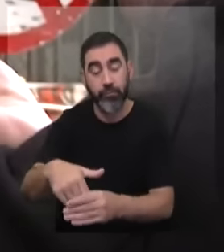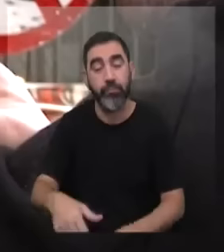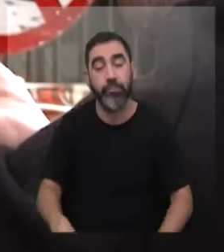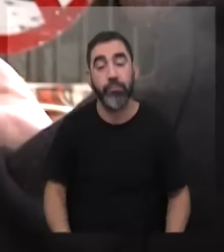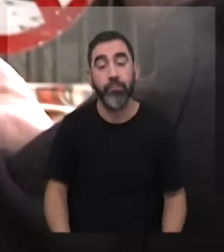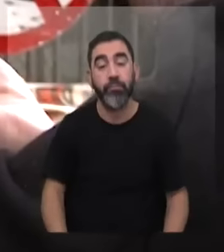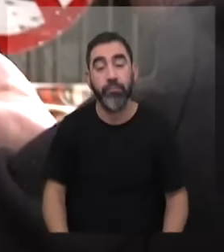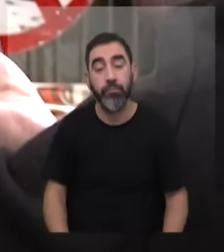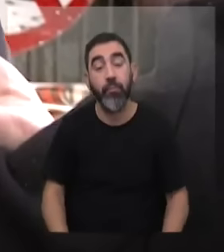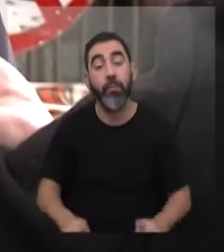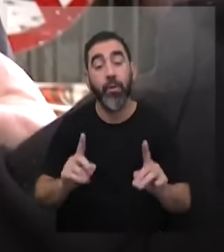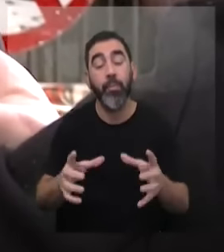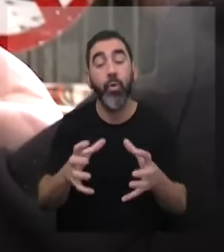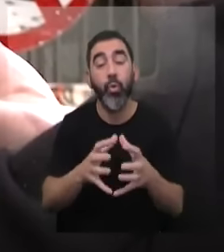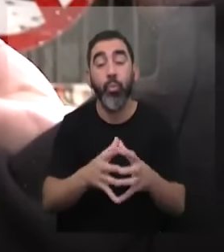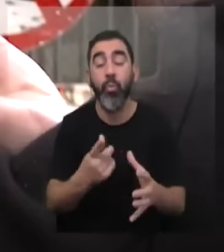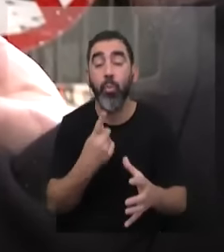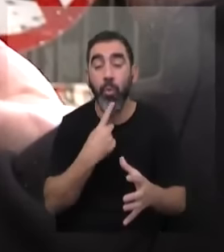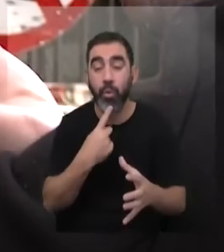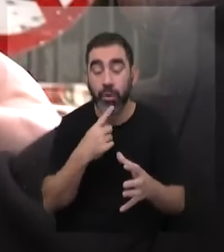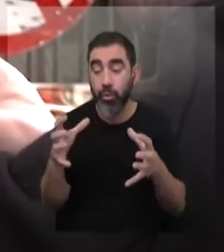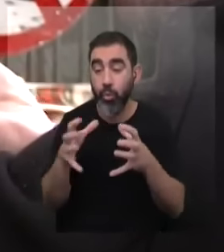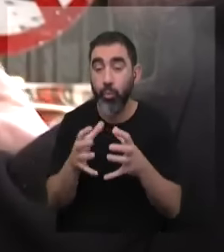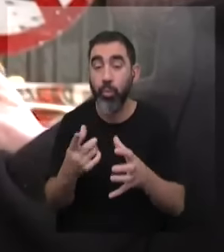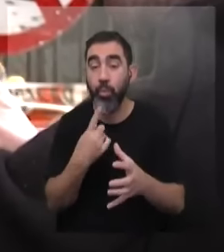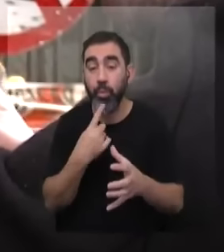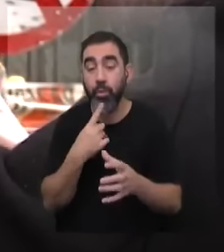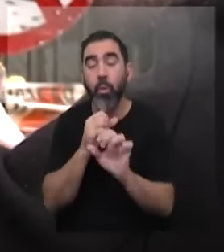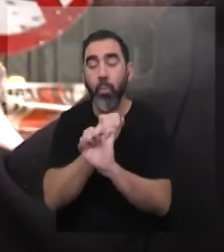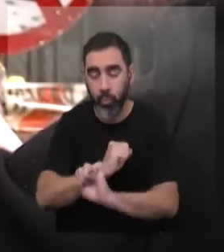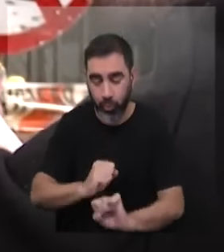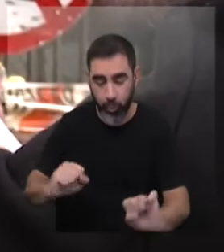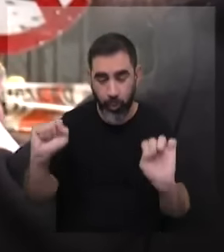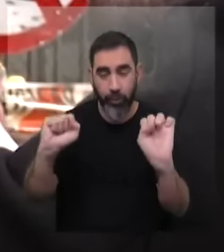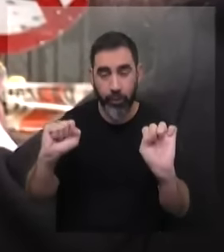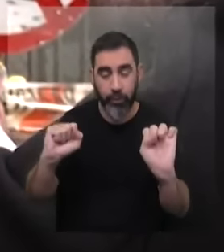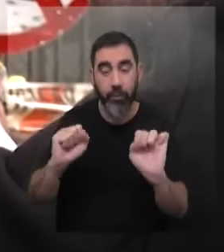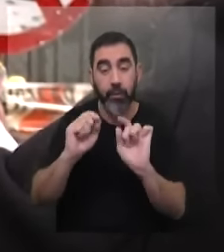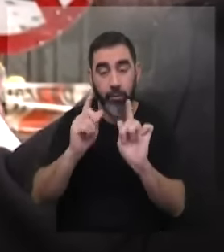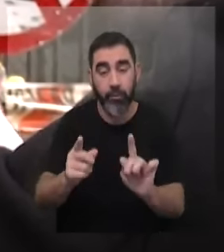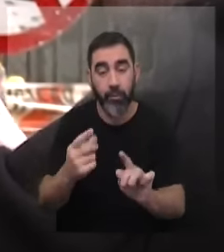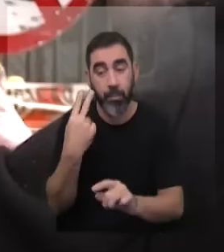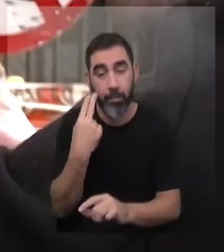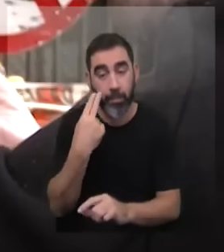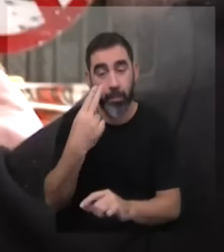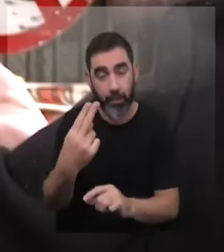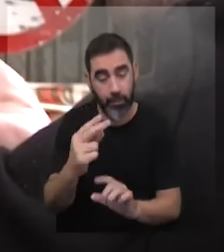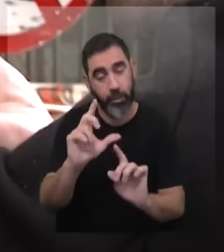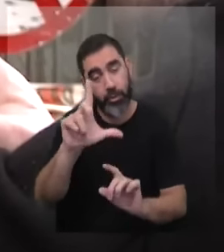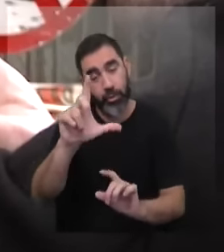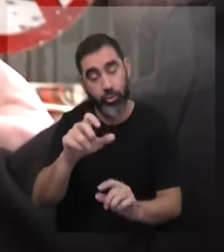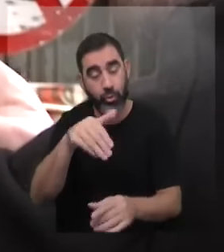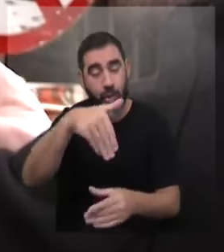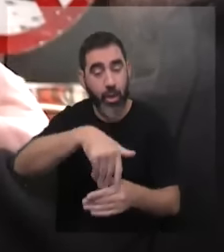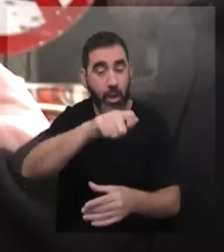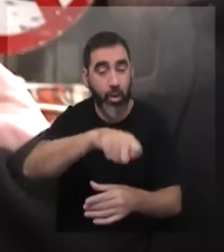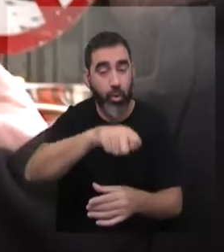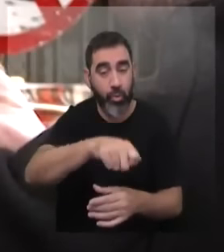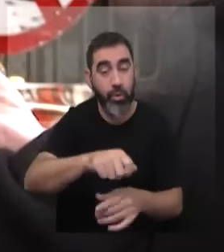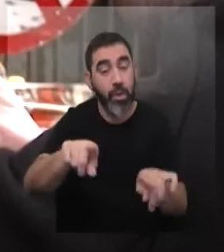esto los partidos políticos las agrupaciones políticas habilitadas eh con la autorización correspondiente de la corte